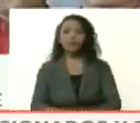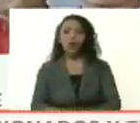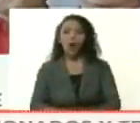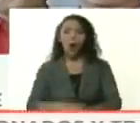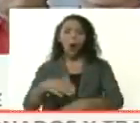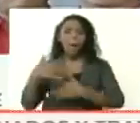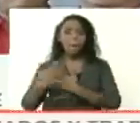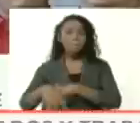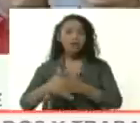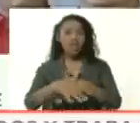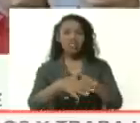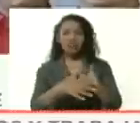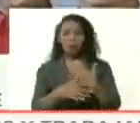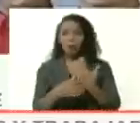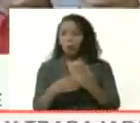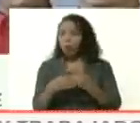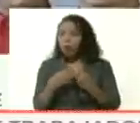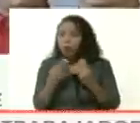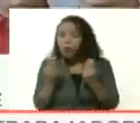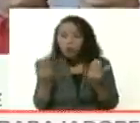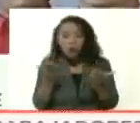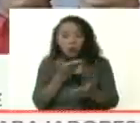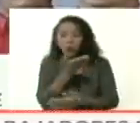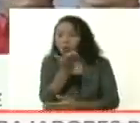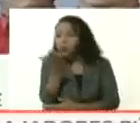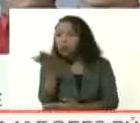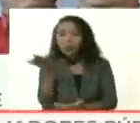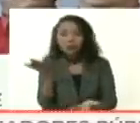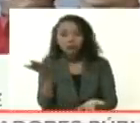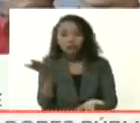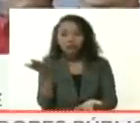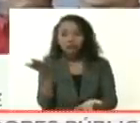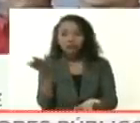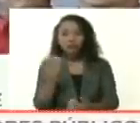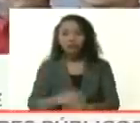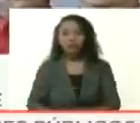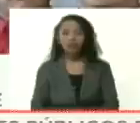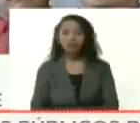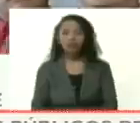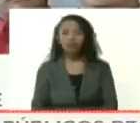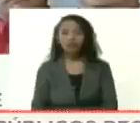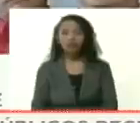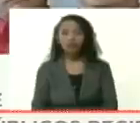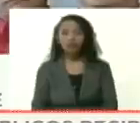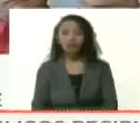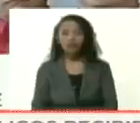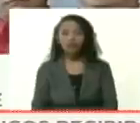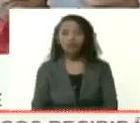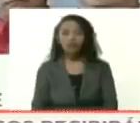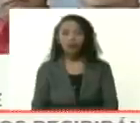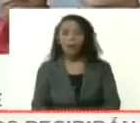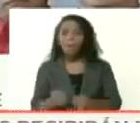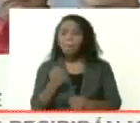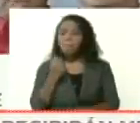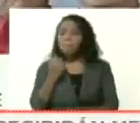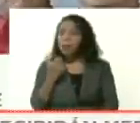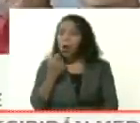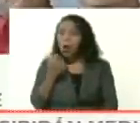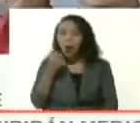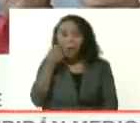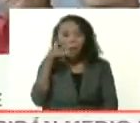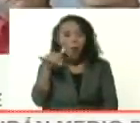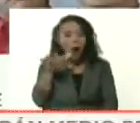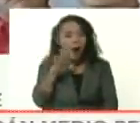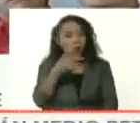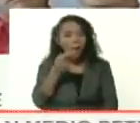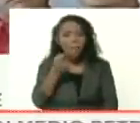por cierto, ni se vio. Ni se vio. Estaba carente de pueblo, de